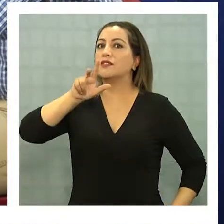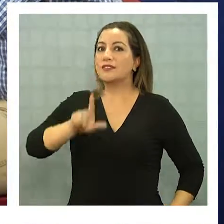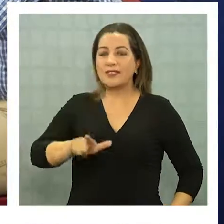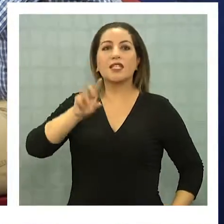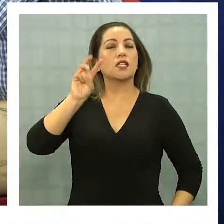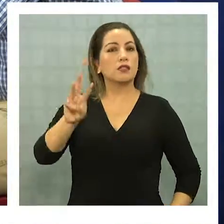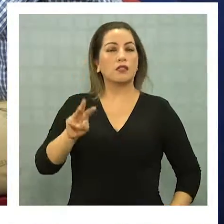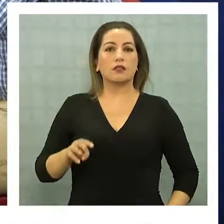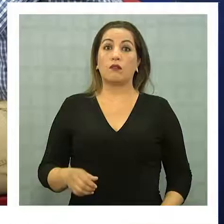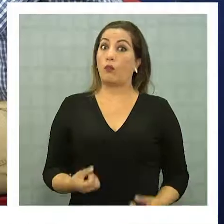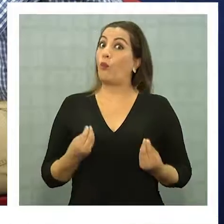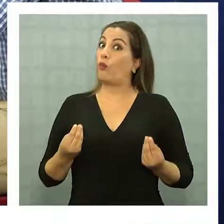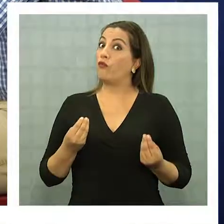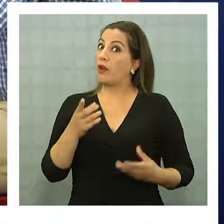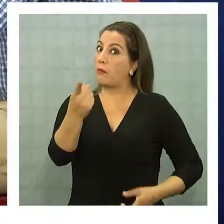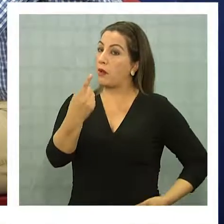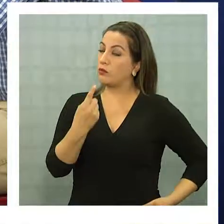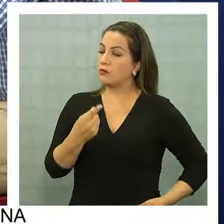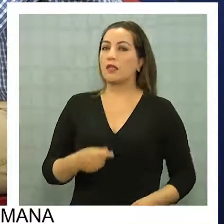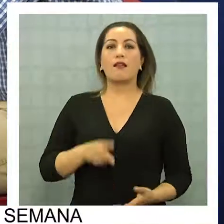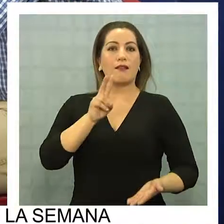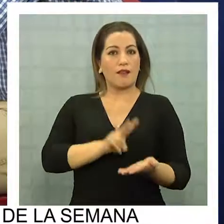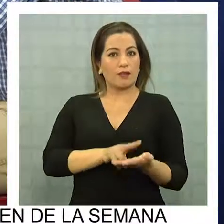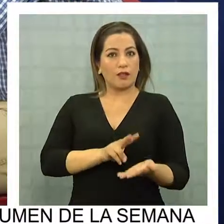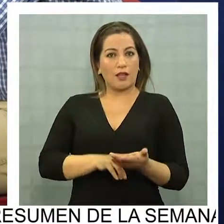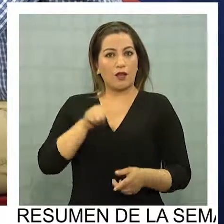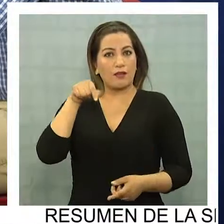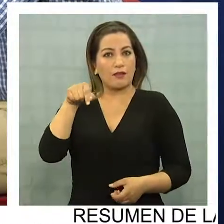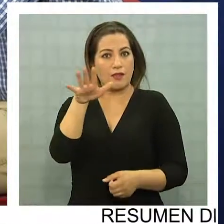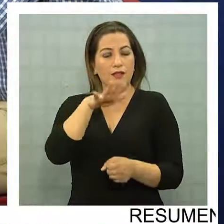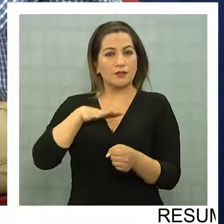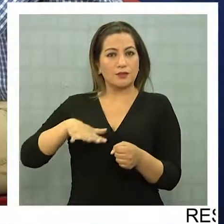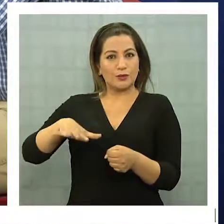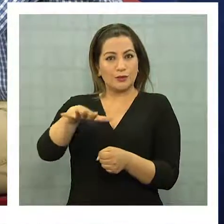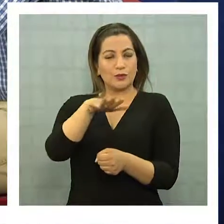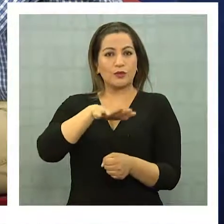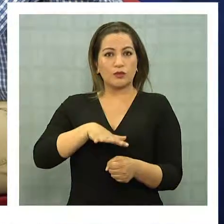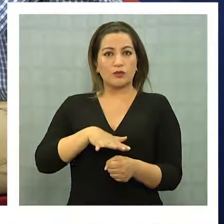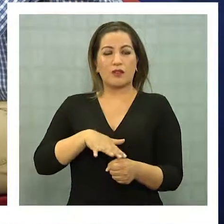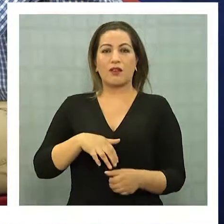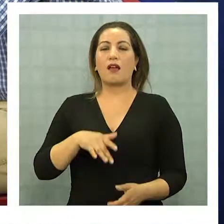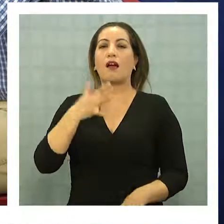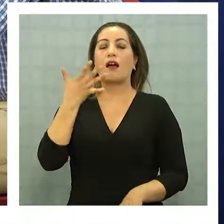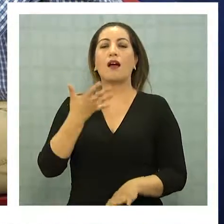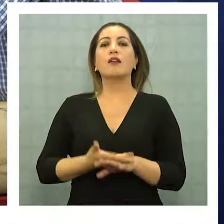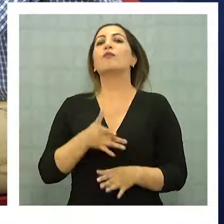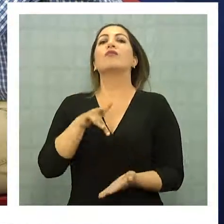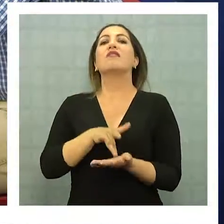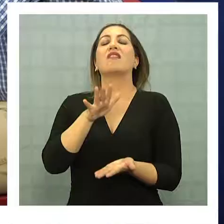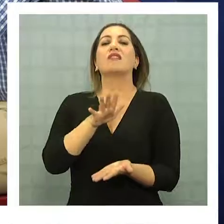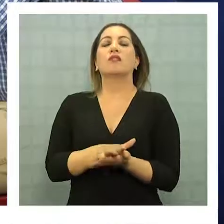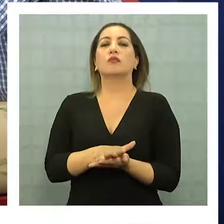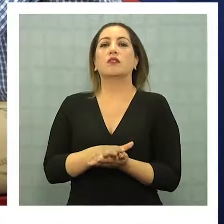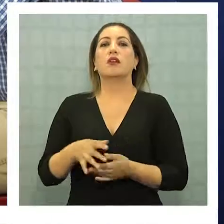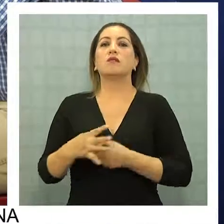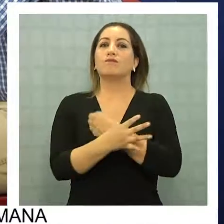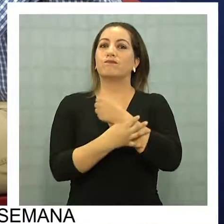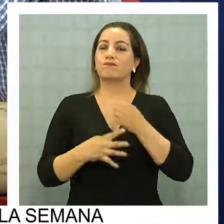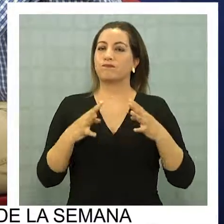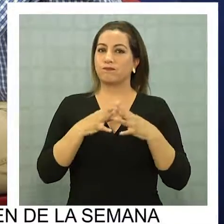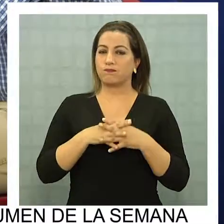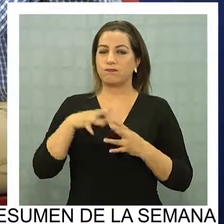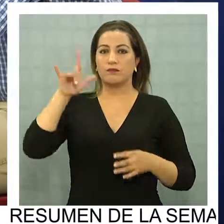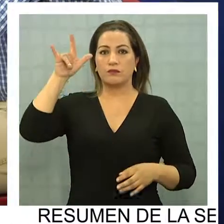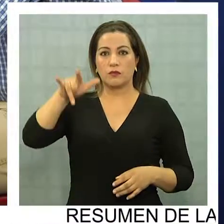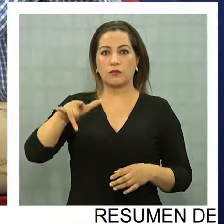buena pregunta, porque la verdad es que aquí lo que sucede es que hay una deuda de las Fuerzas Armadas con el país